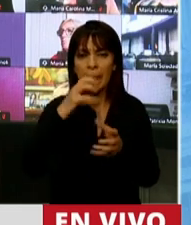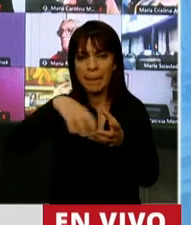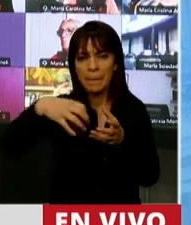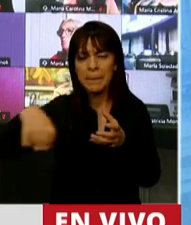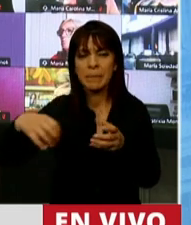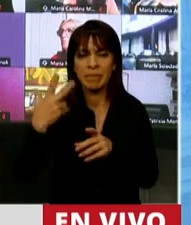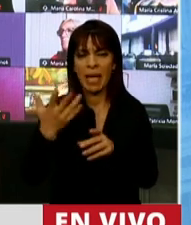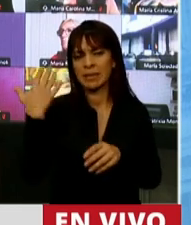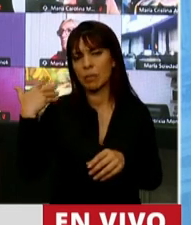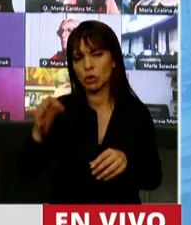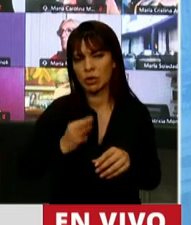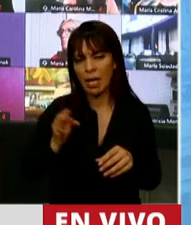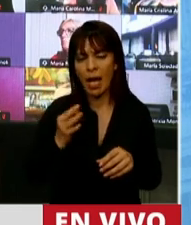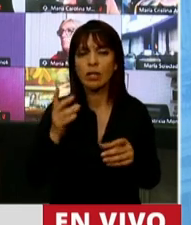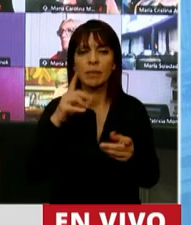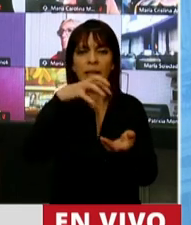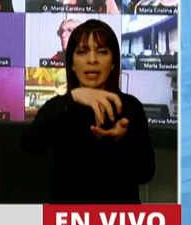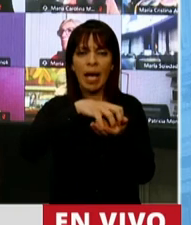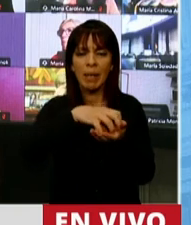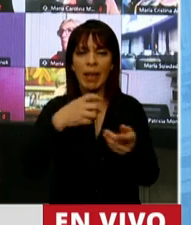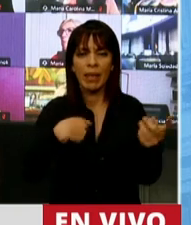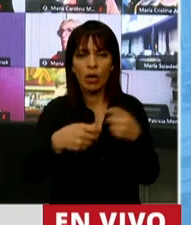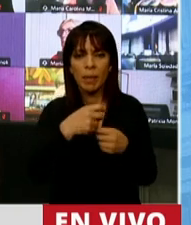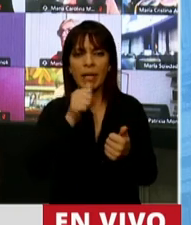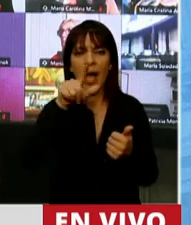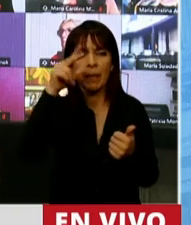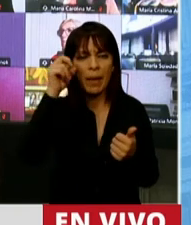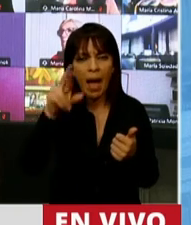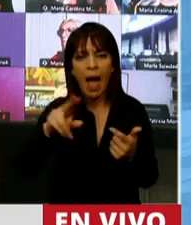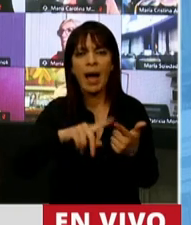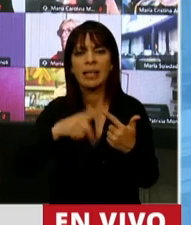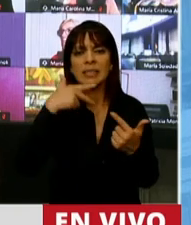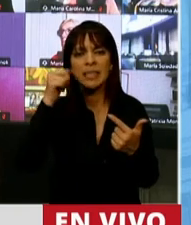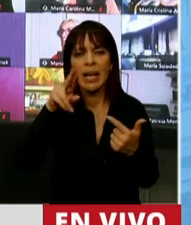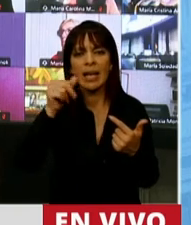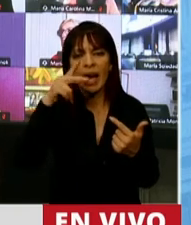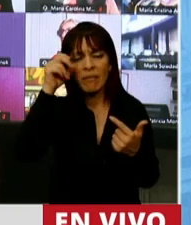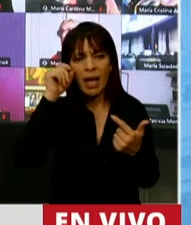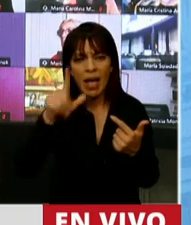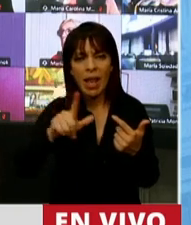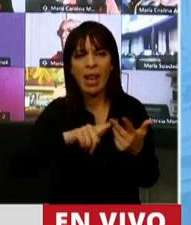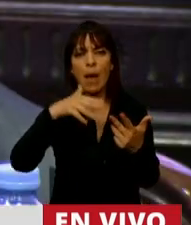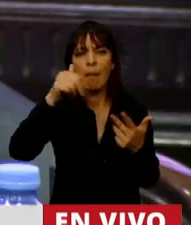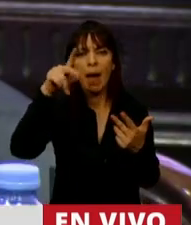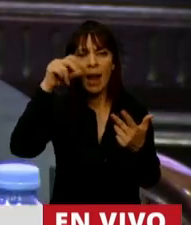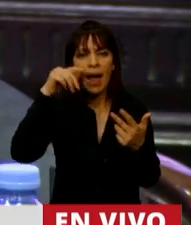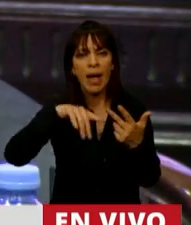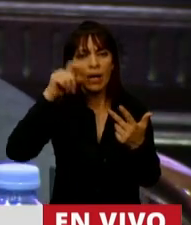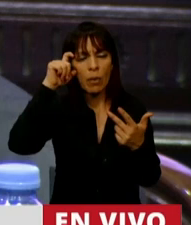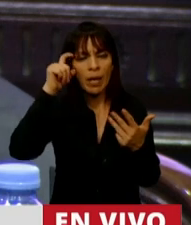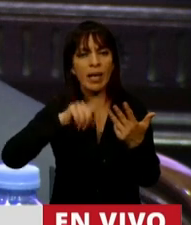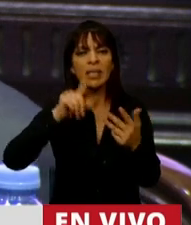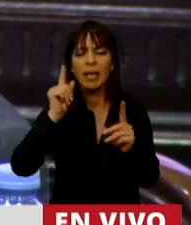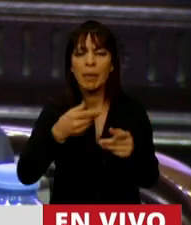sector hace años, a las cámaras de comercio de Alvear, de San Rafael, de Malargüe, obras que se han gestionado en la gobernación de